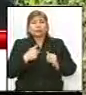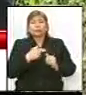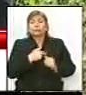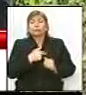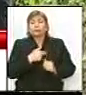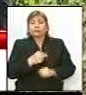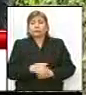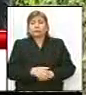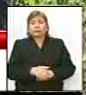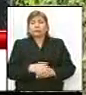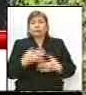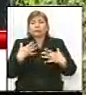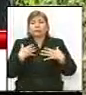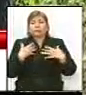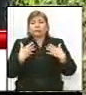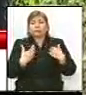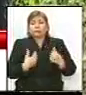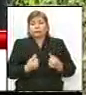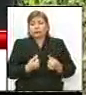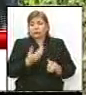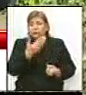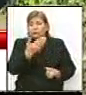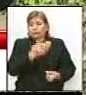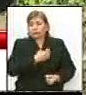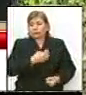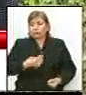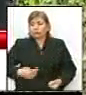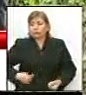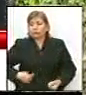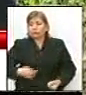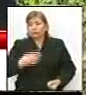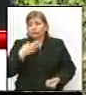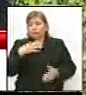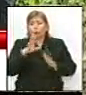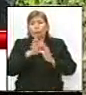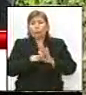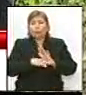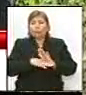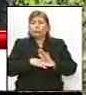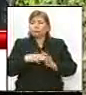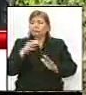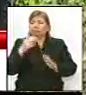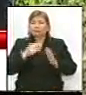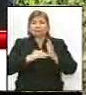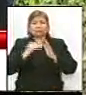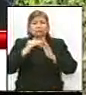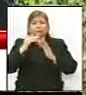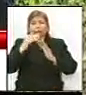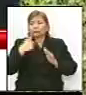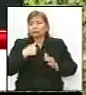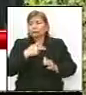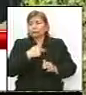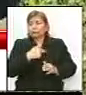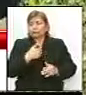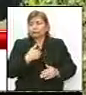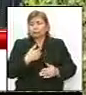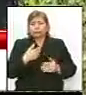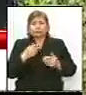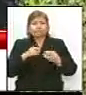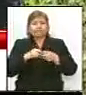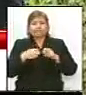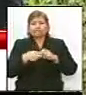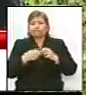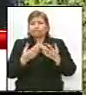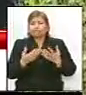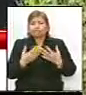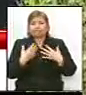nosotros en tema salud. Señora ministra, primeramente nos quieren bajar de categoría, a pesar que nosotros tenemos tantas dificultades